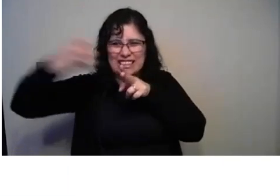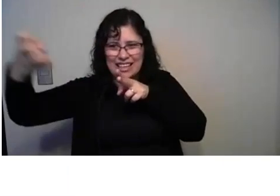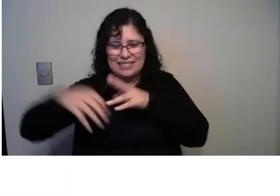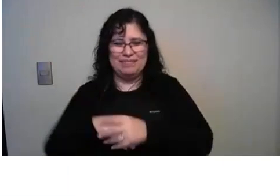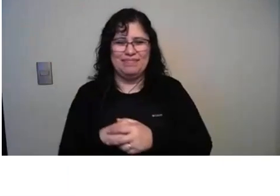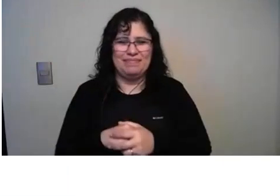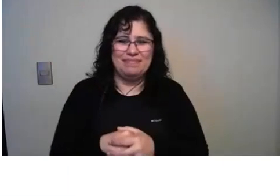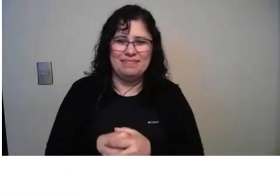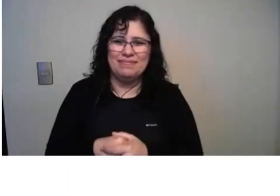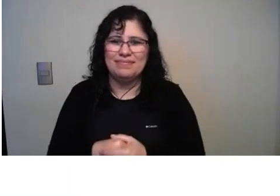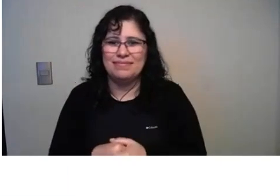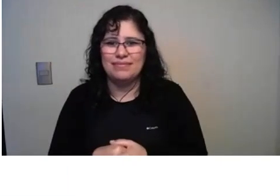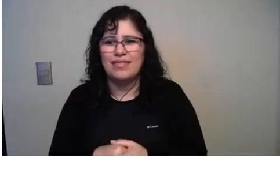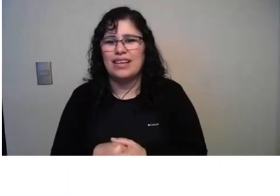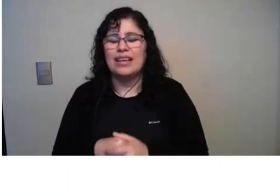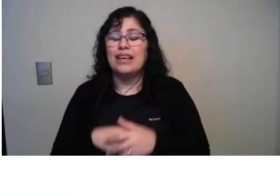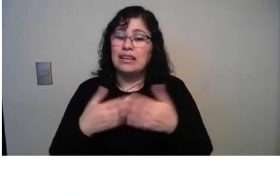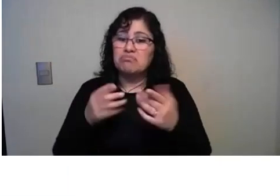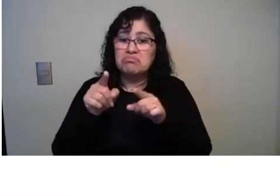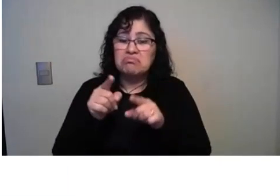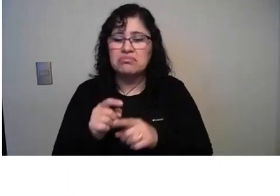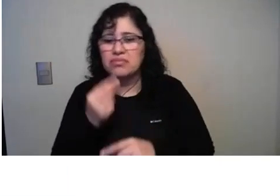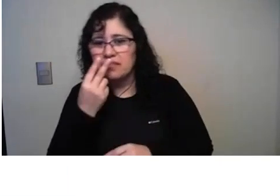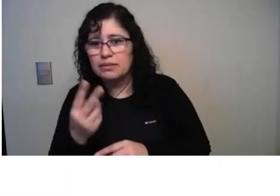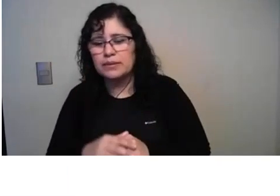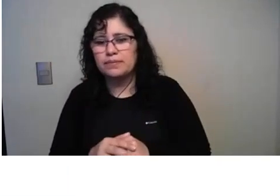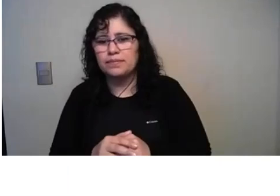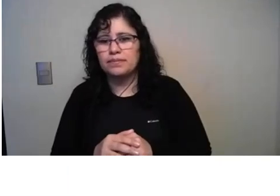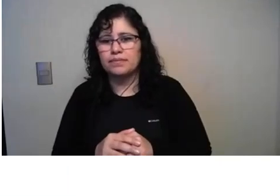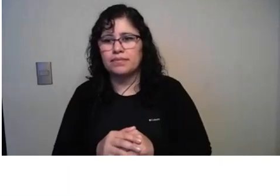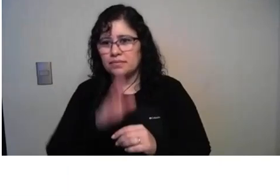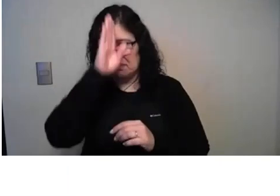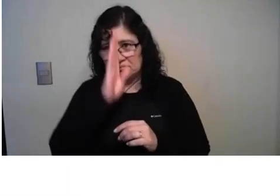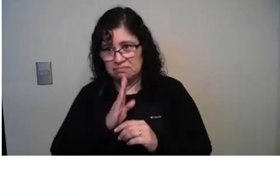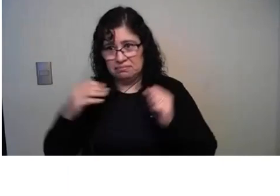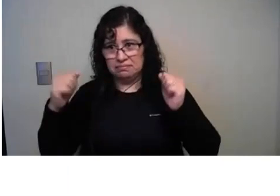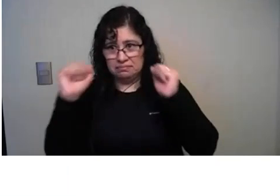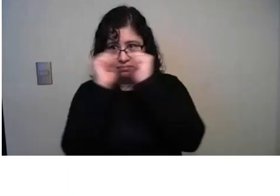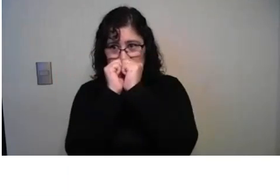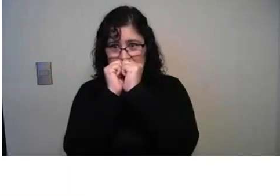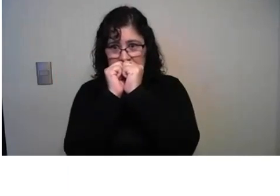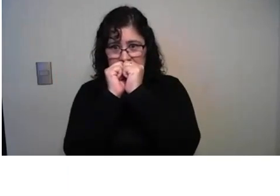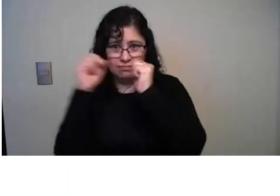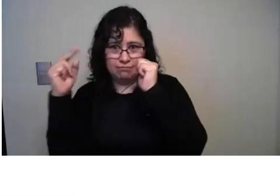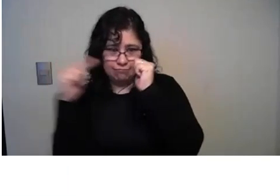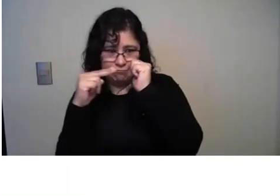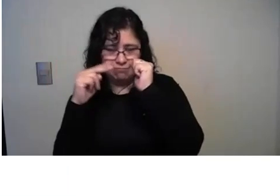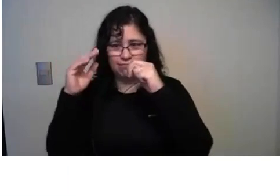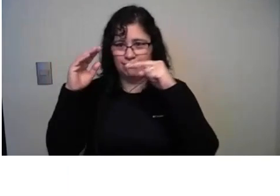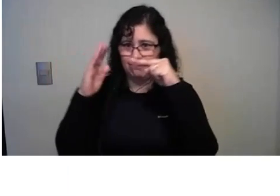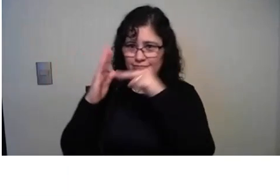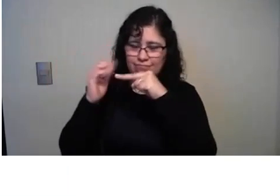Bueno, aquí en una vista medial de los hemisferios, vemos todos el hemisferio